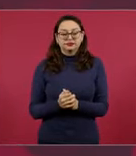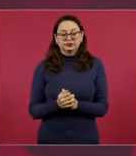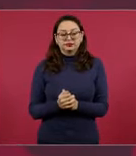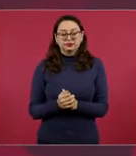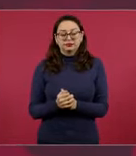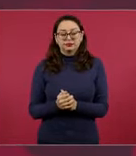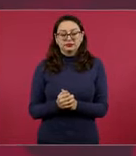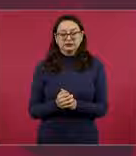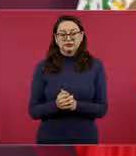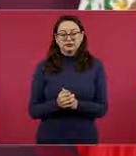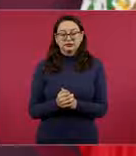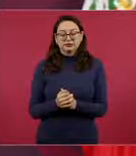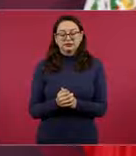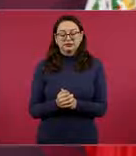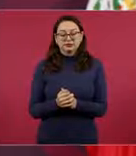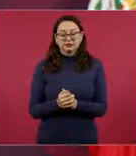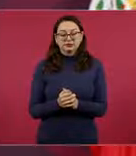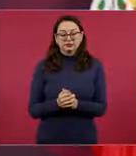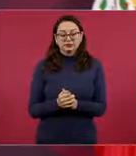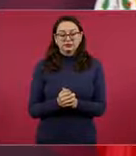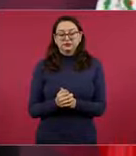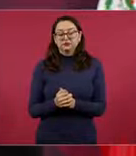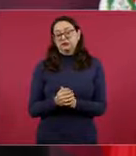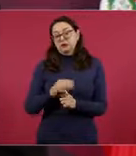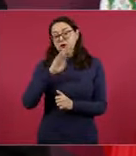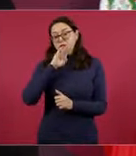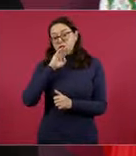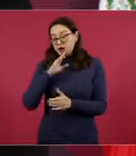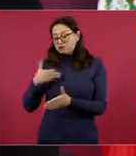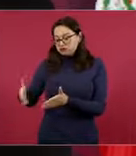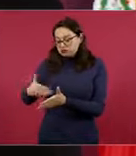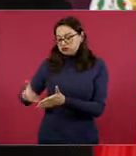tuvo que dedicarse a la cocina